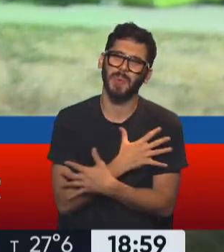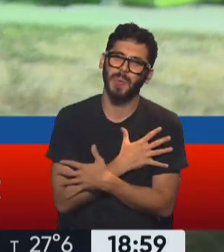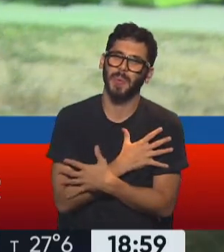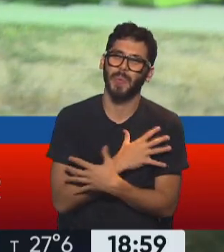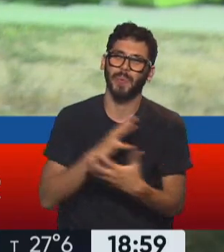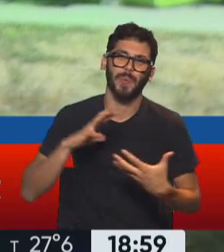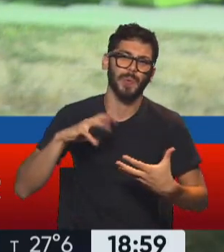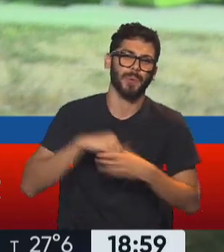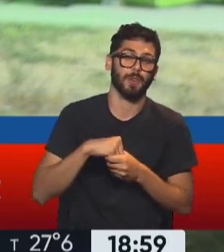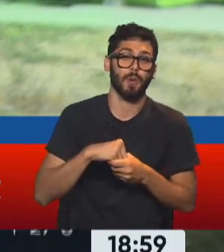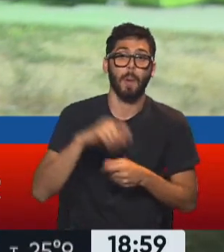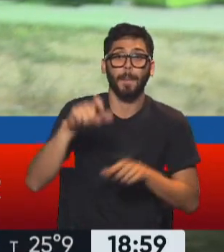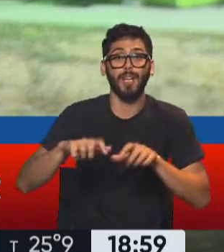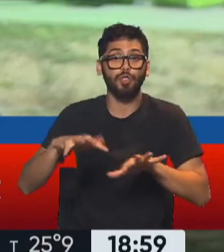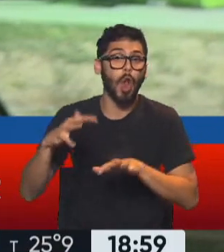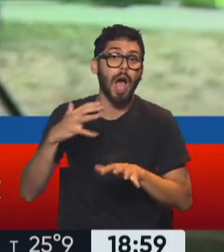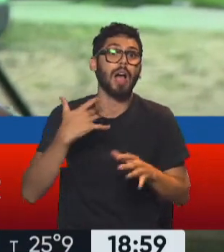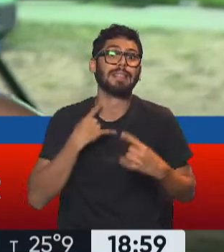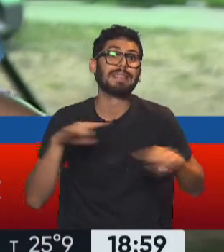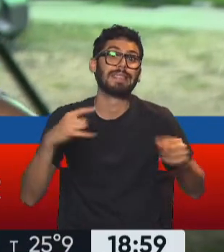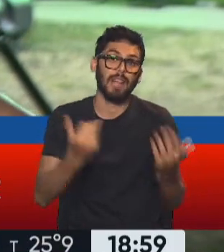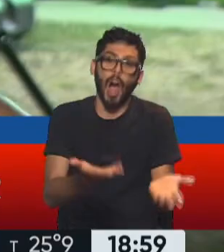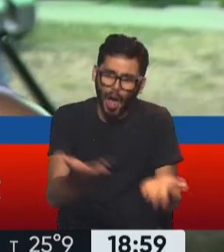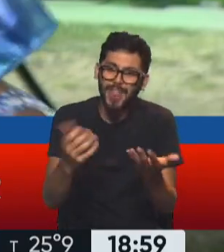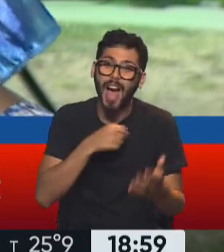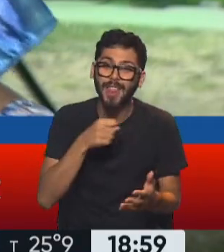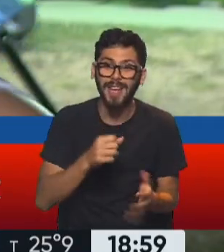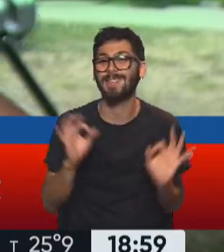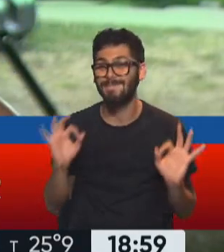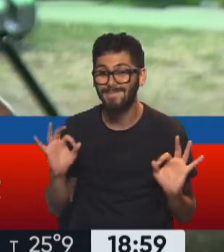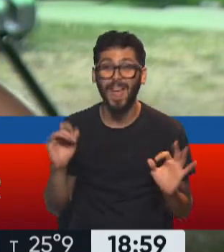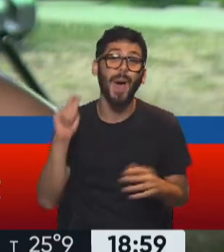entonces también. Ahí tenés tu público que te está reclamando. Sí, vaya a cantar. Listo.